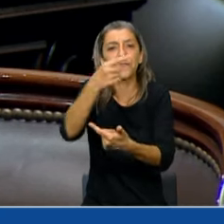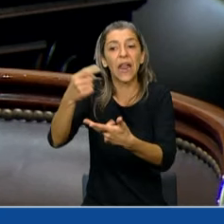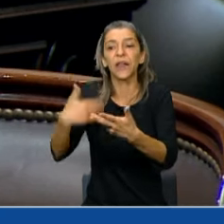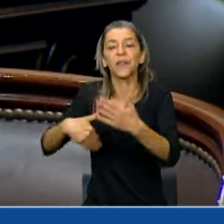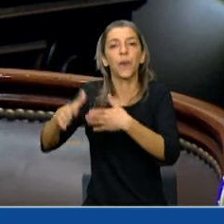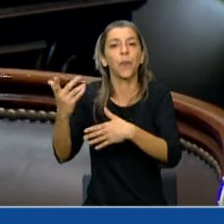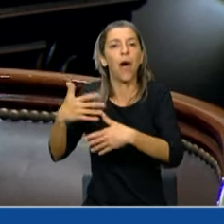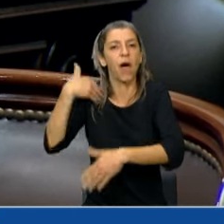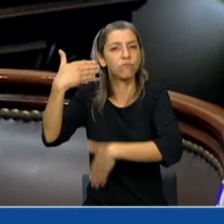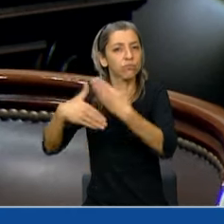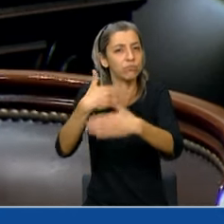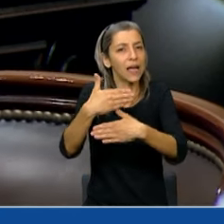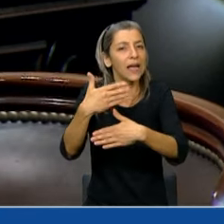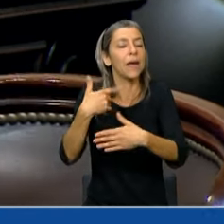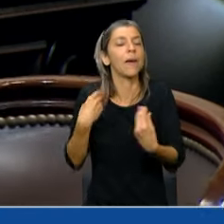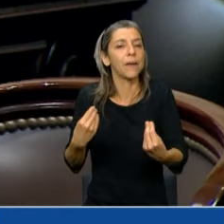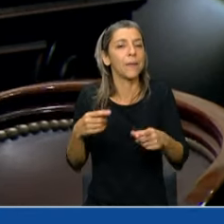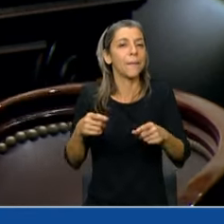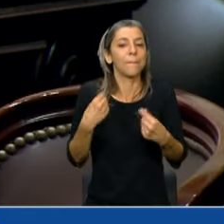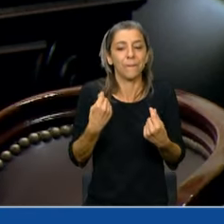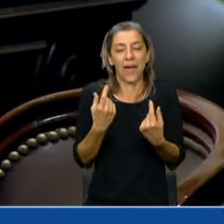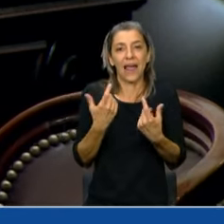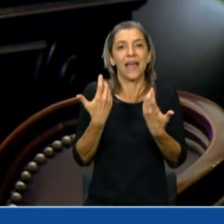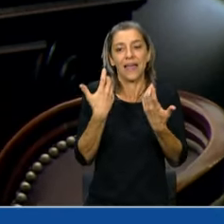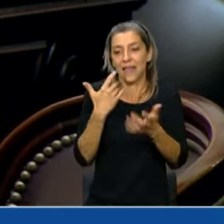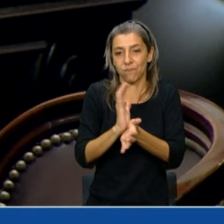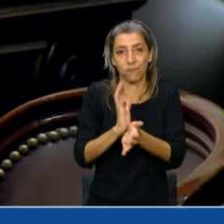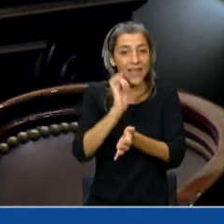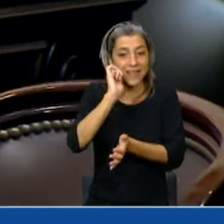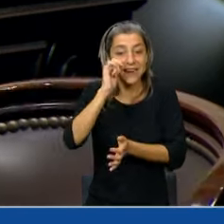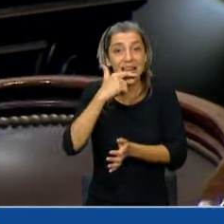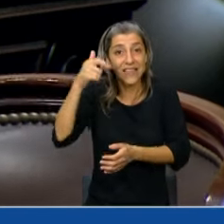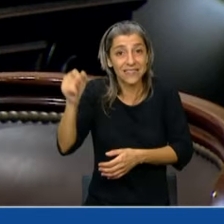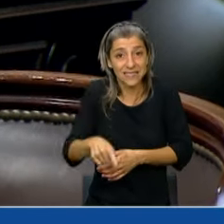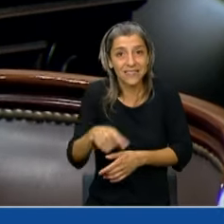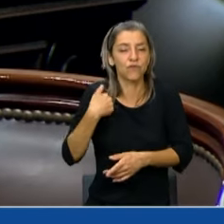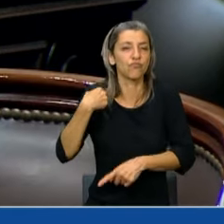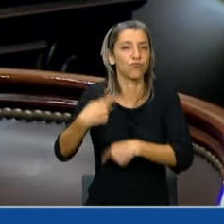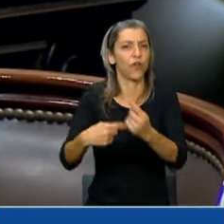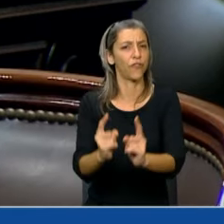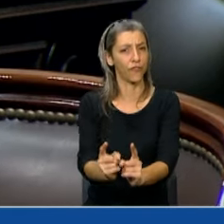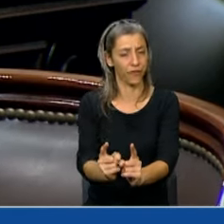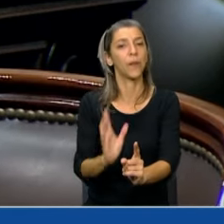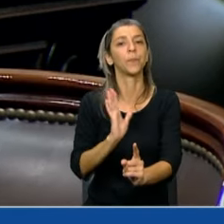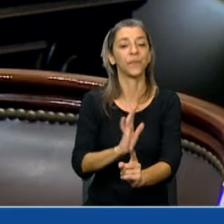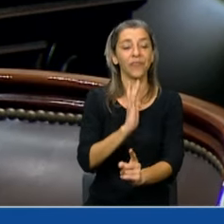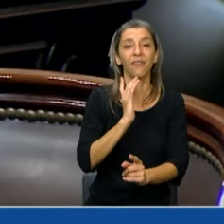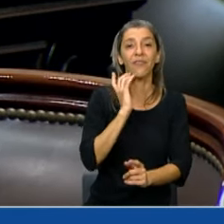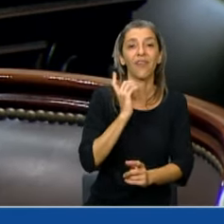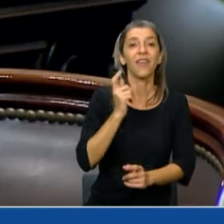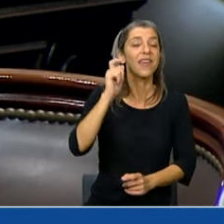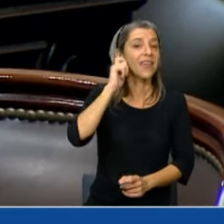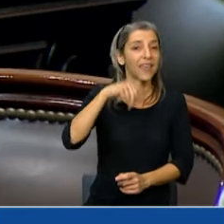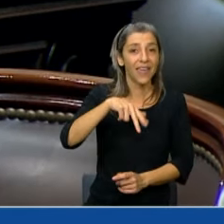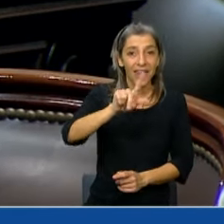local algo que más o menos planteaba la diputada preopinante el mercado de gnl no va a funcionar si a la